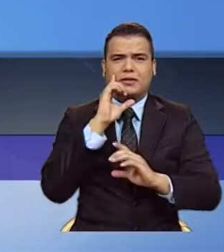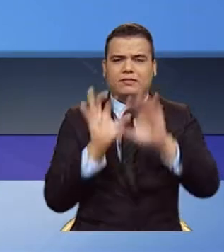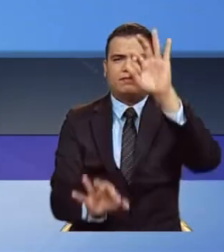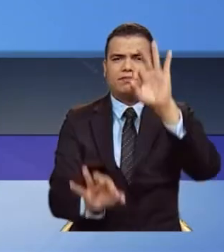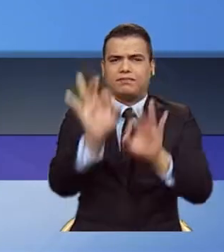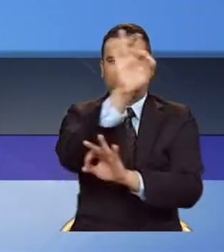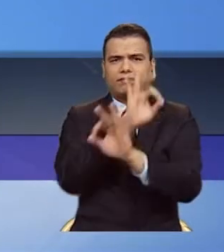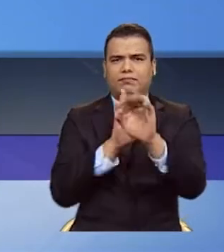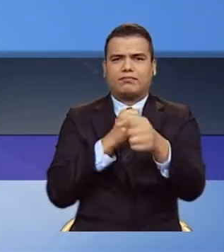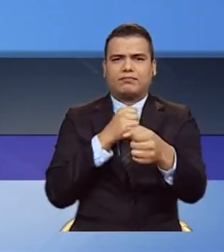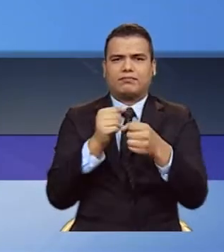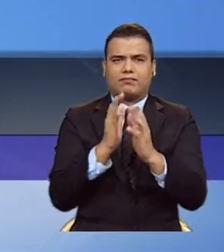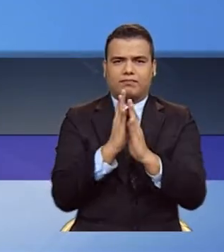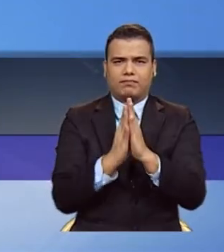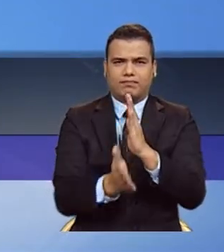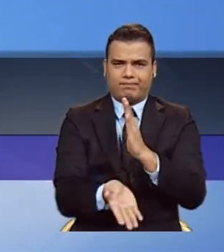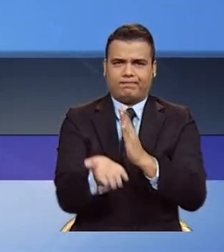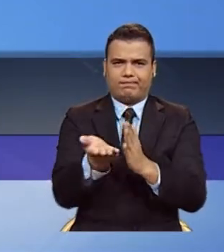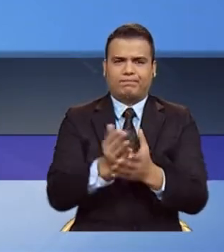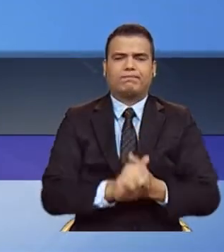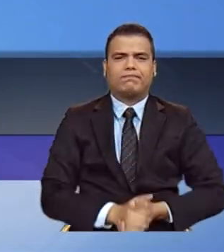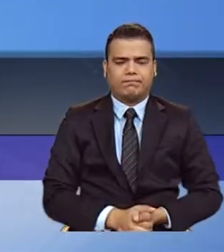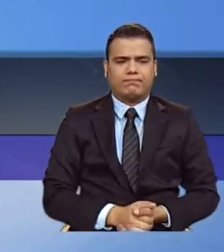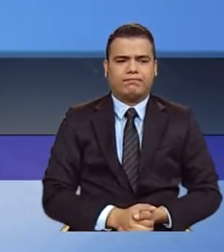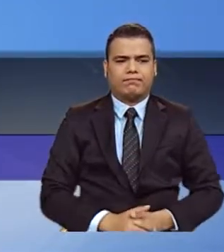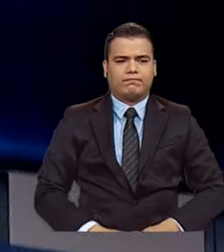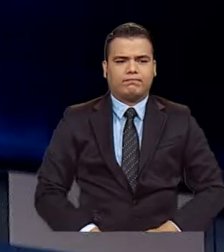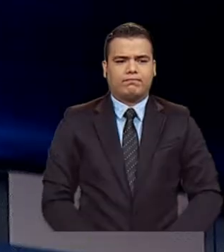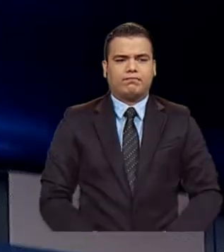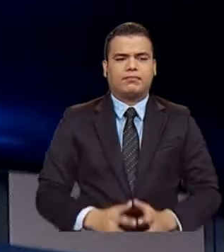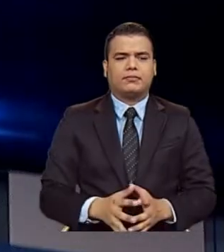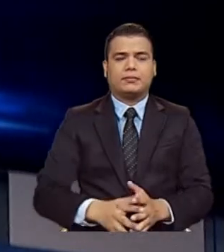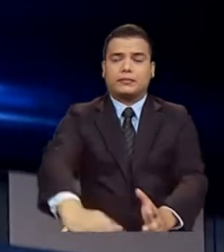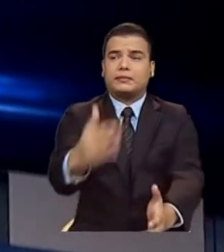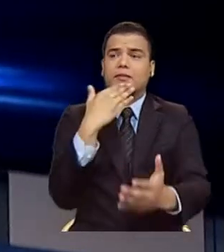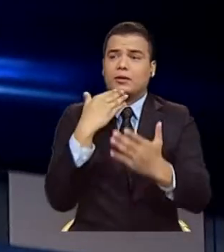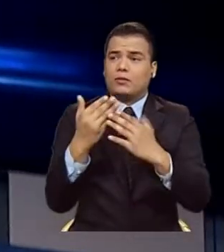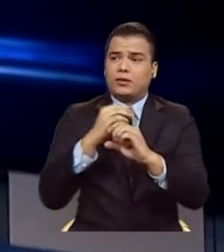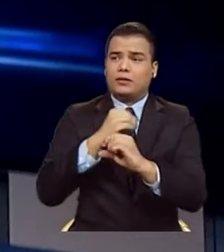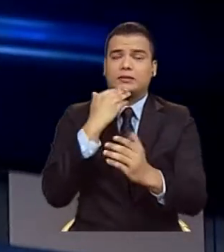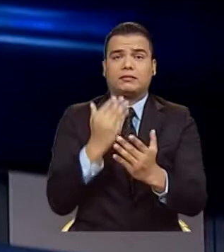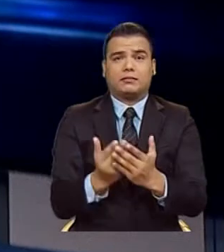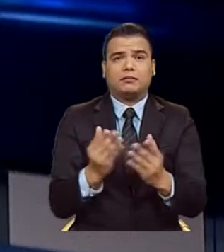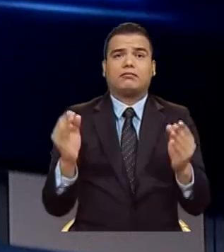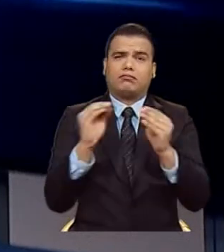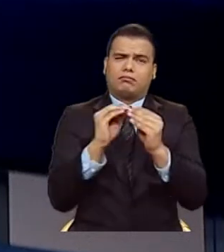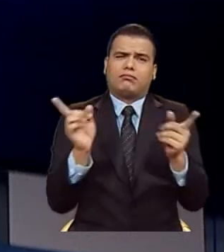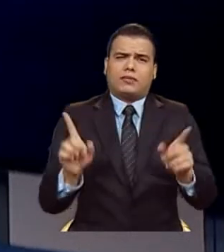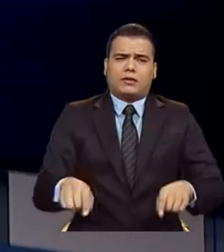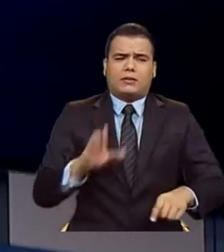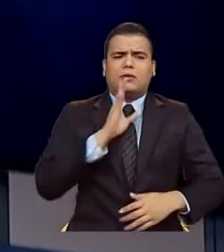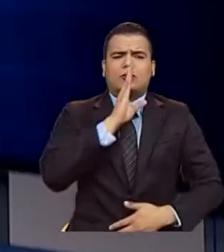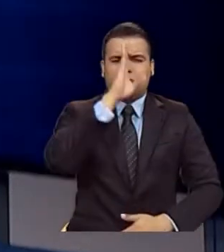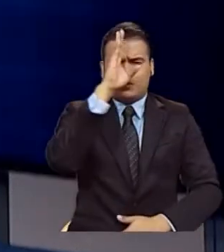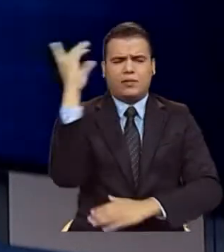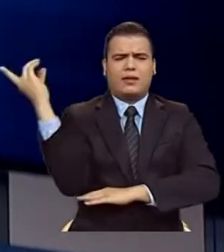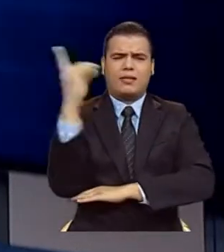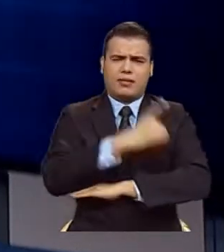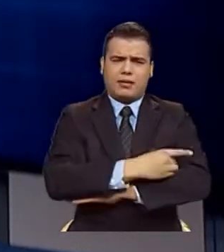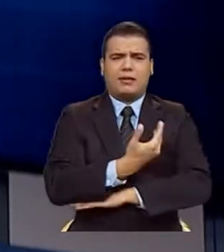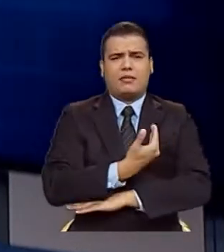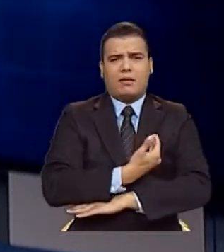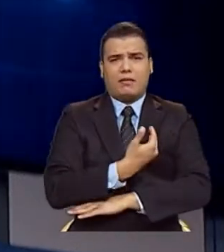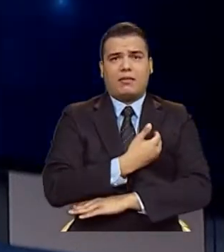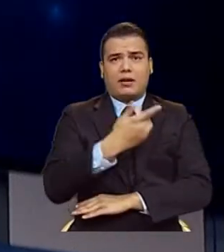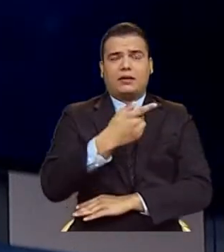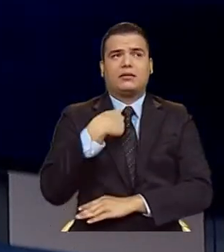Fajardo, Telepacífico Noticias. Más cerca de la región. Buenas noches, Camilo, gracias. Tradicionalmente, el Día de las Madres ha